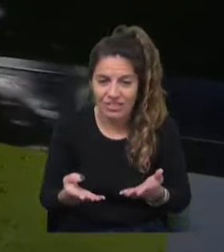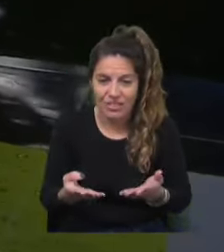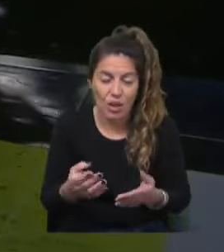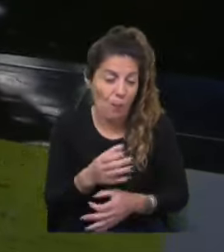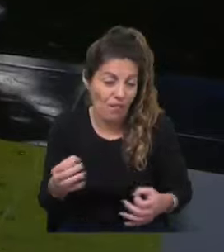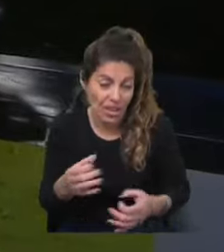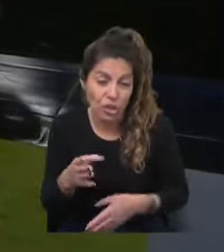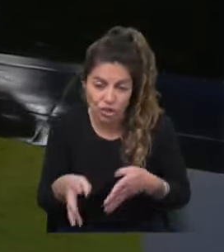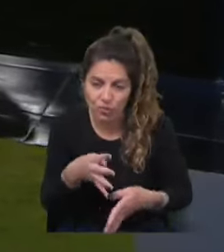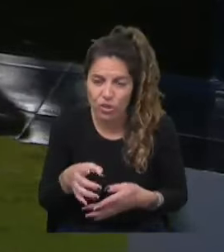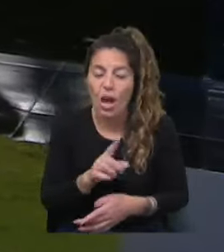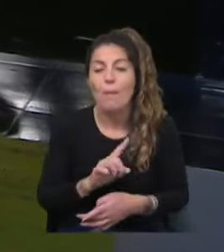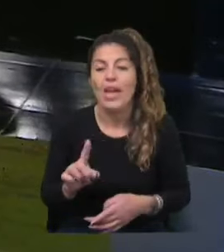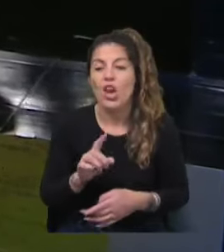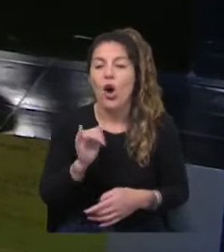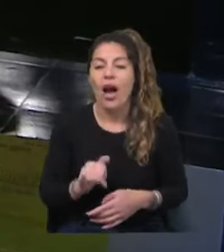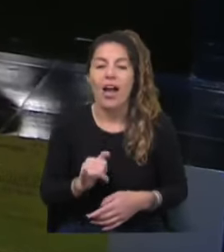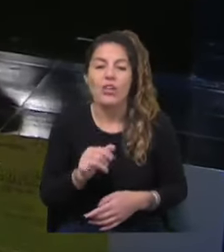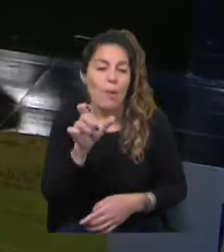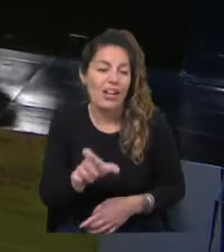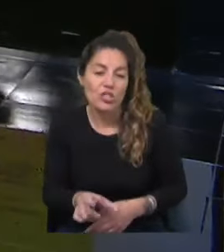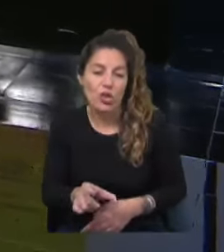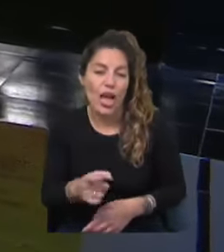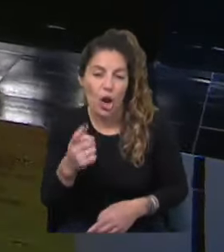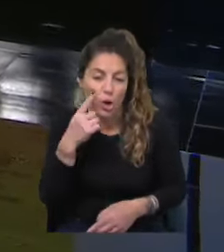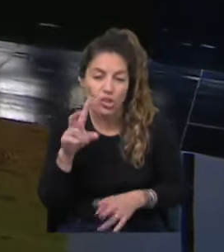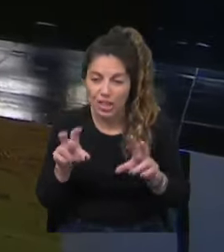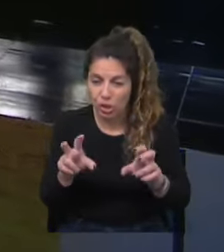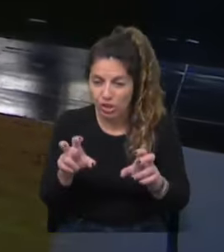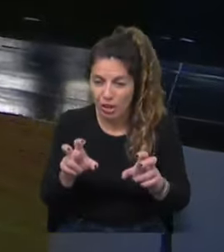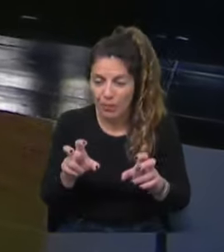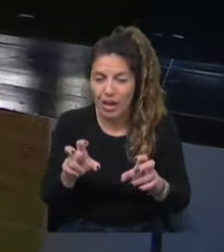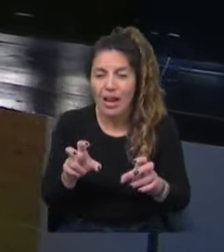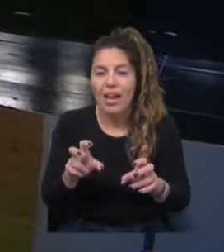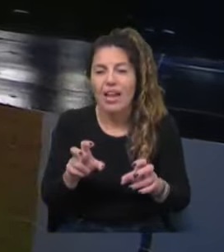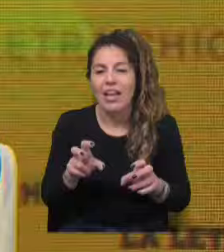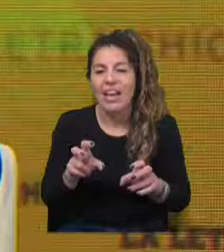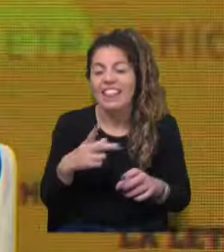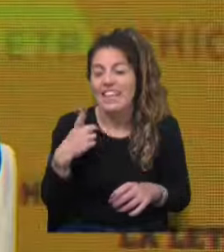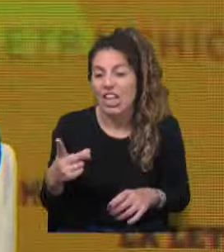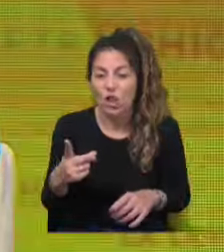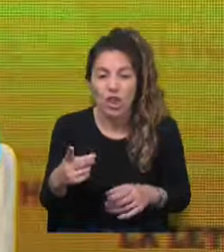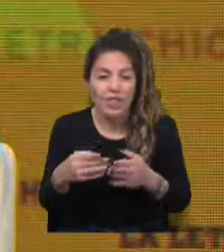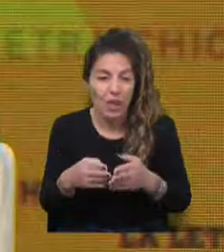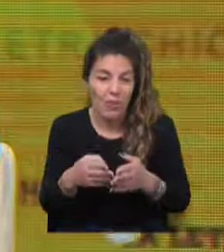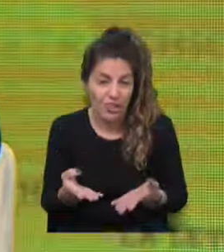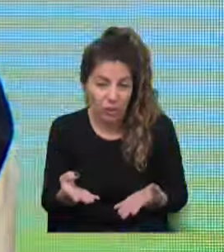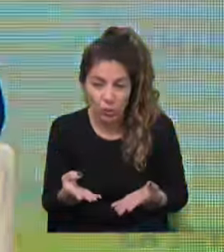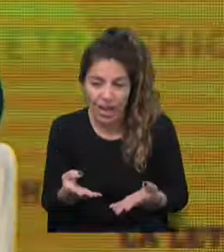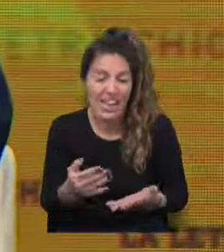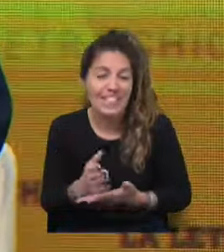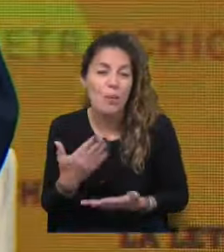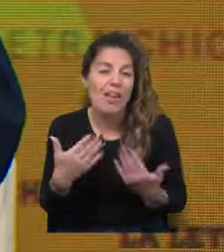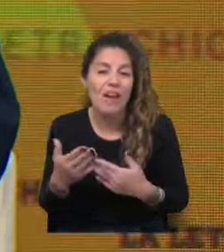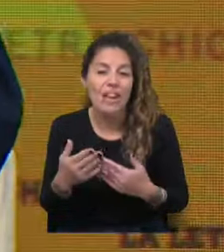perfectos y funcionan, pero hay una persona que conoce mucho estos temas, que es Elizondo, José Luis Elizondo, el director de prefectura, que siempre habla del